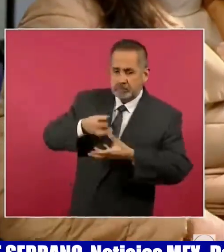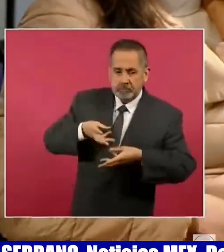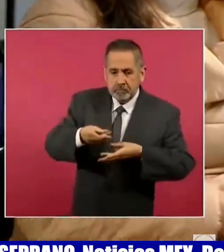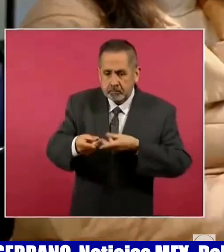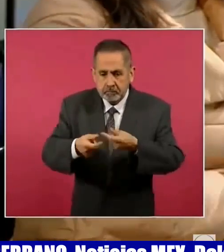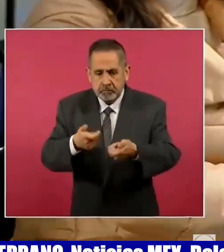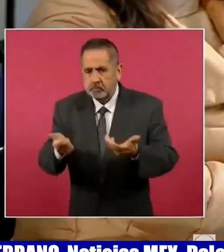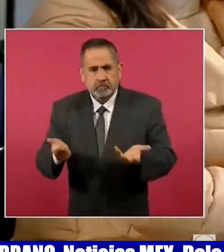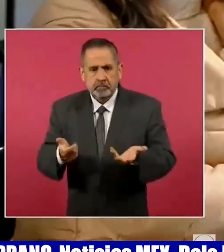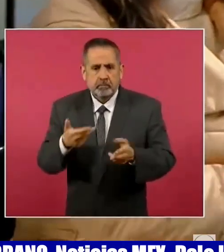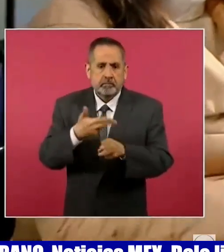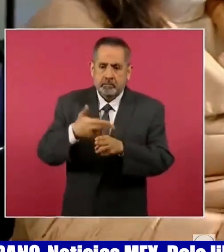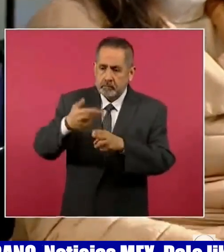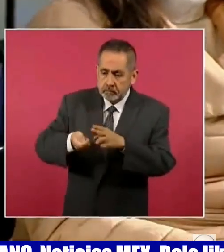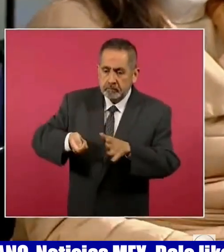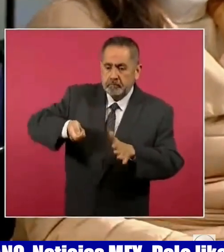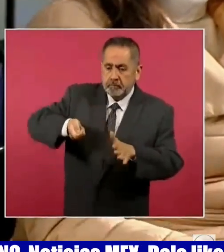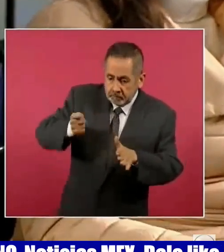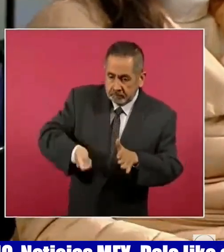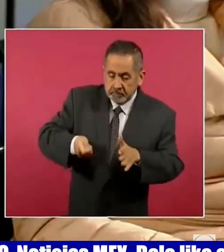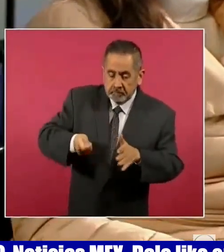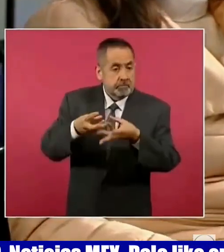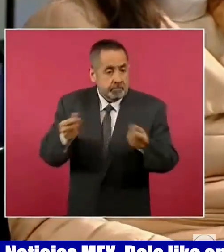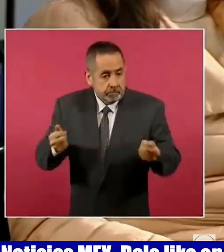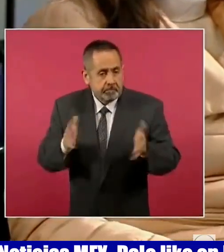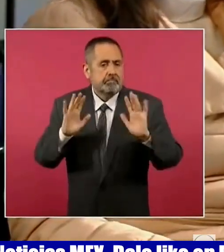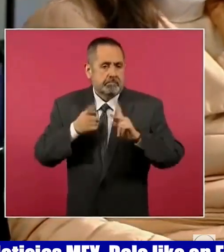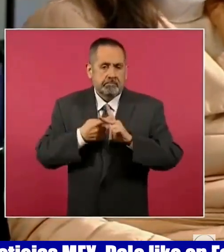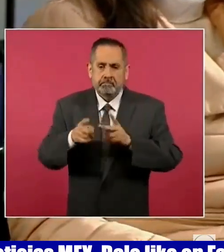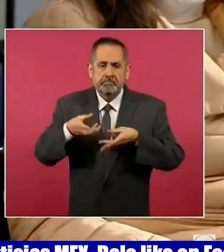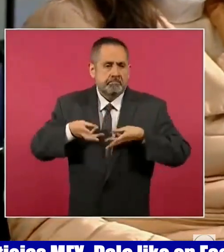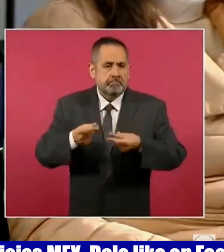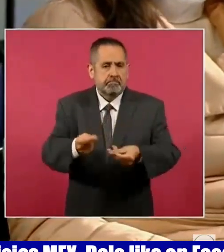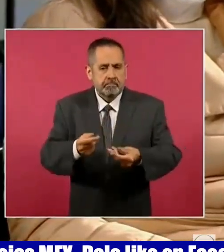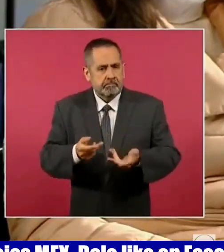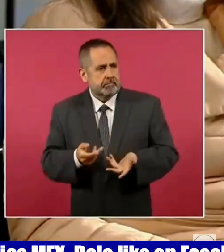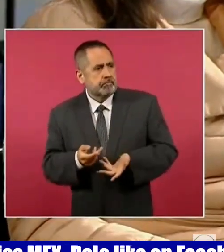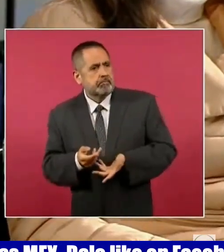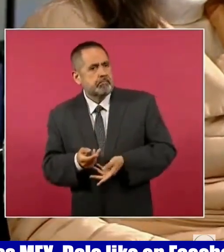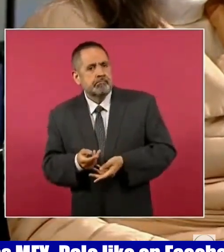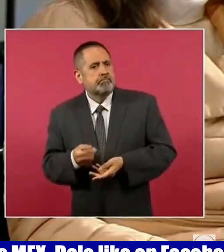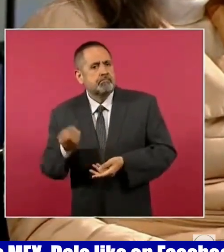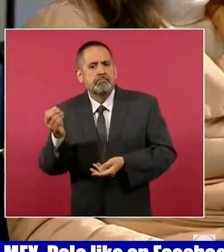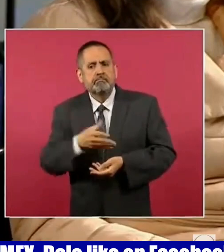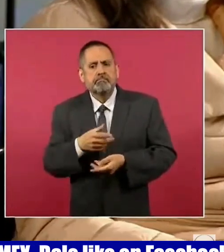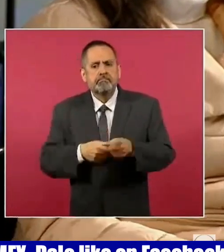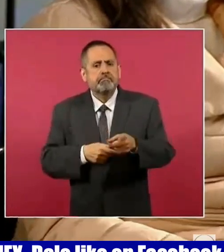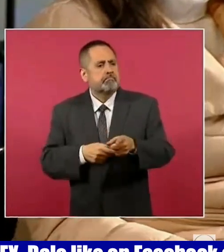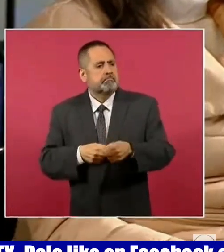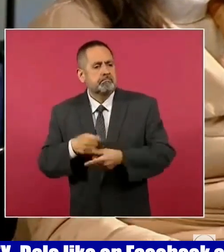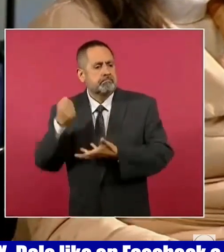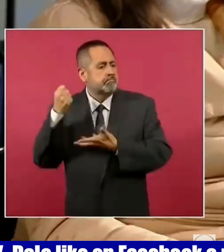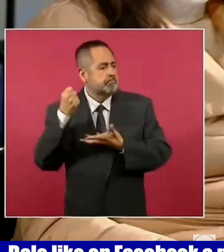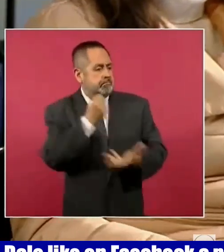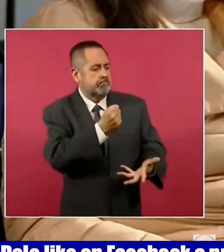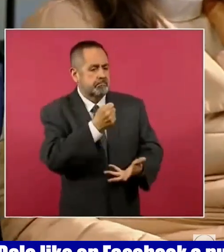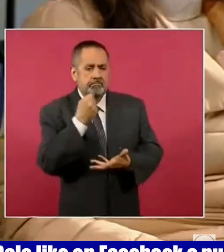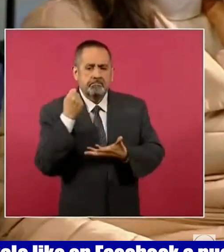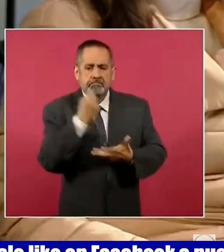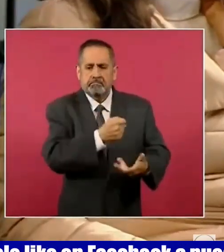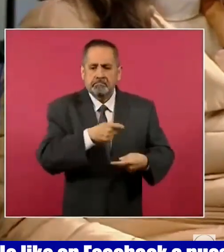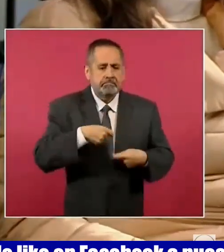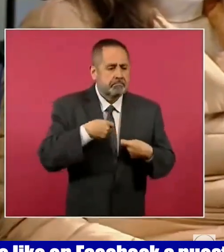y Comunicaciones y Transportes, Jorge Nuño, para preguntarles precisamente sobre la empresa OHL Aleática, la cual